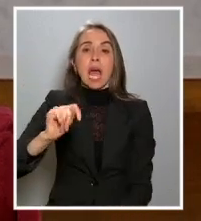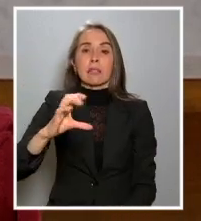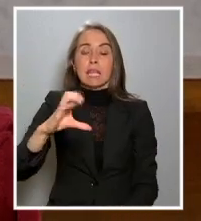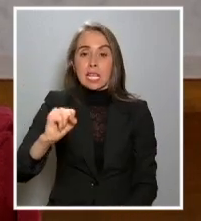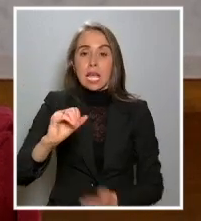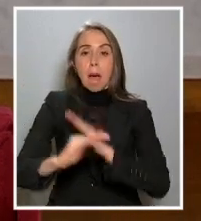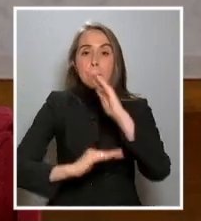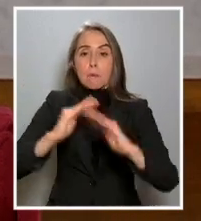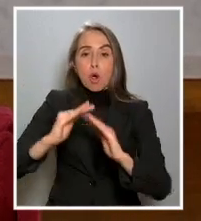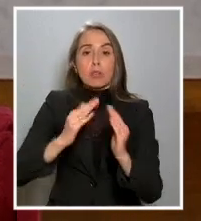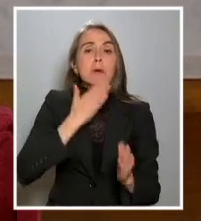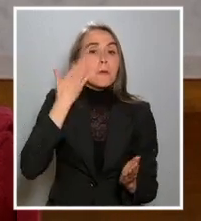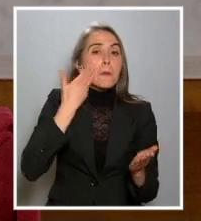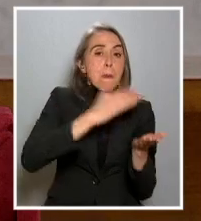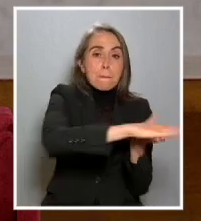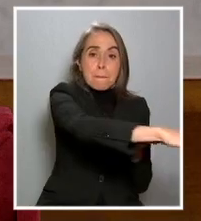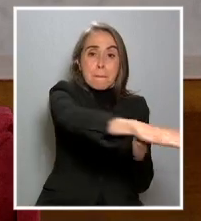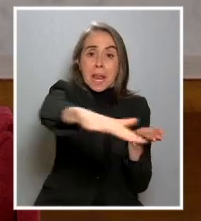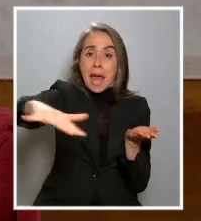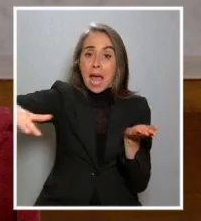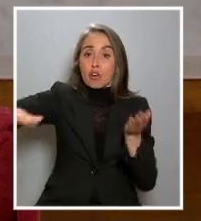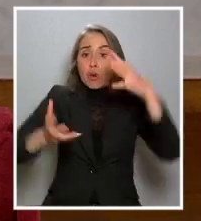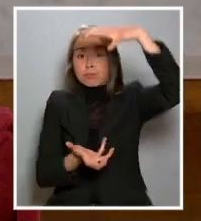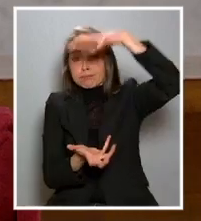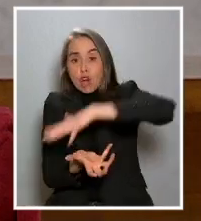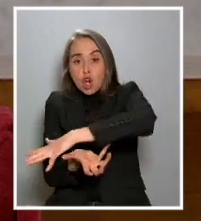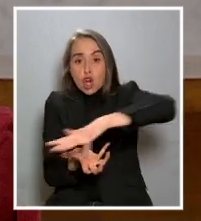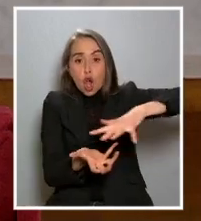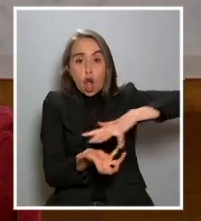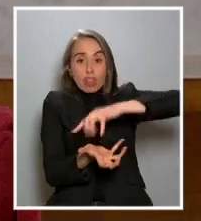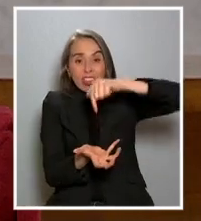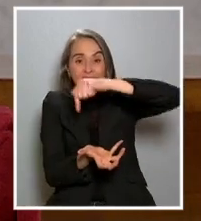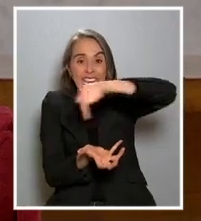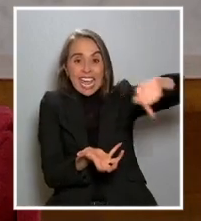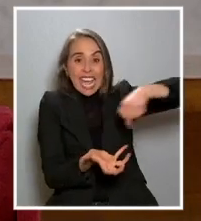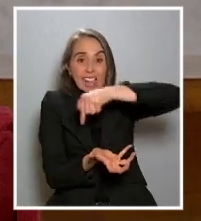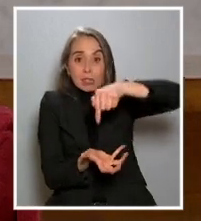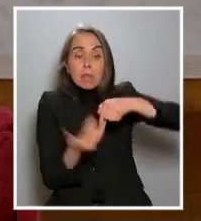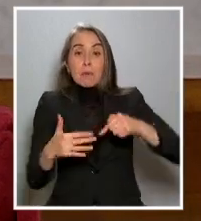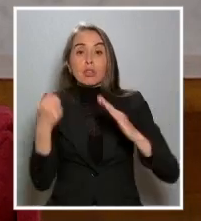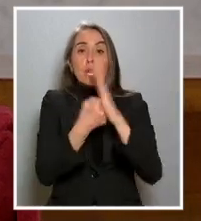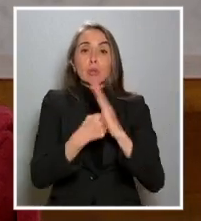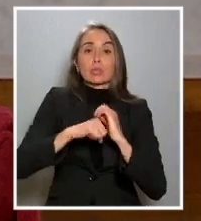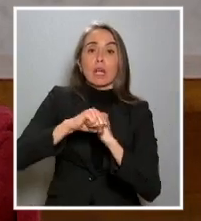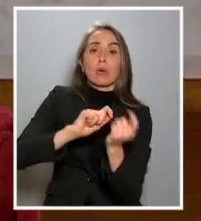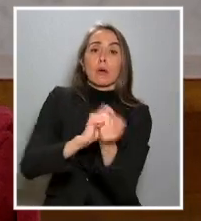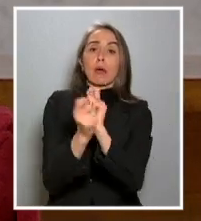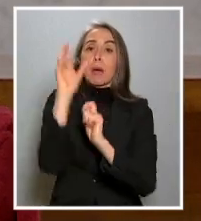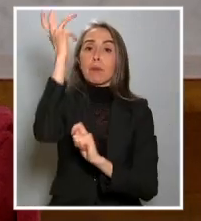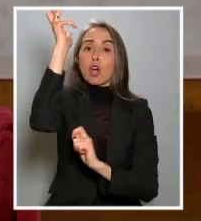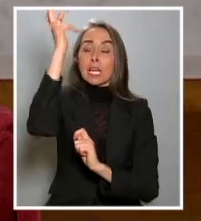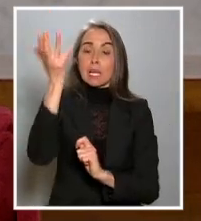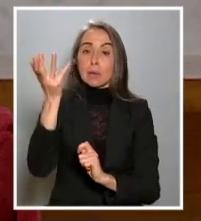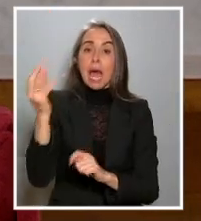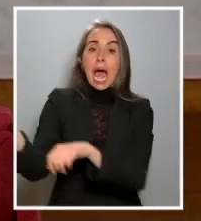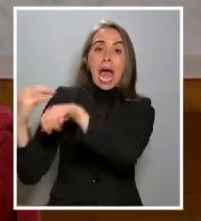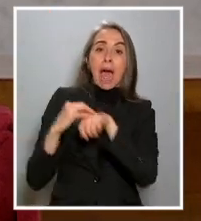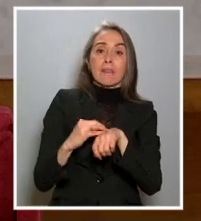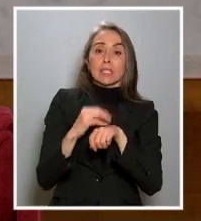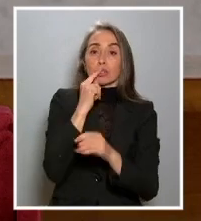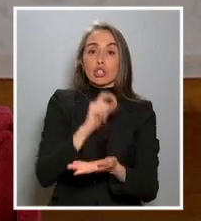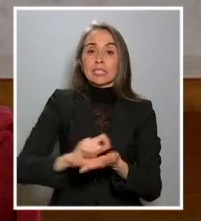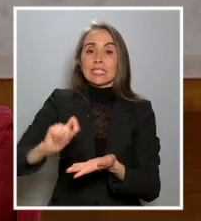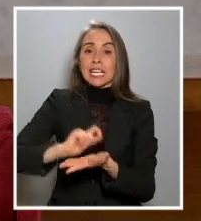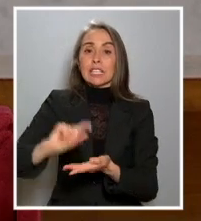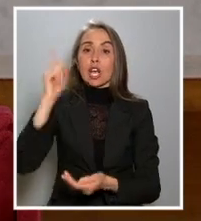y protección de lo que sucede en este continente donde se juega parte importante de la lucha contra la crisis climática, como lo alertó el